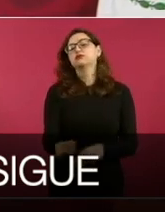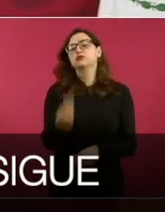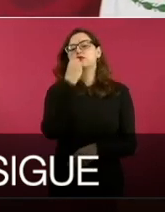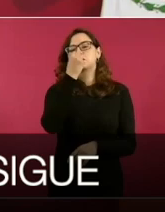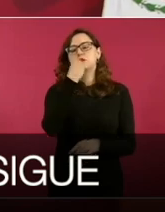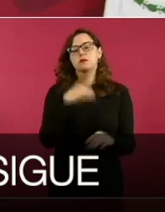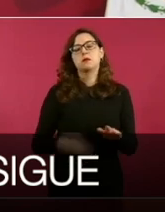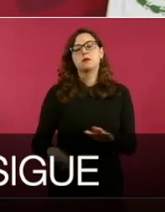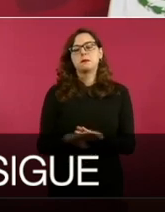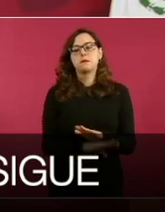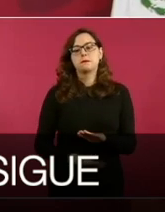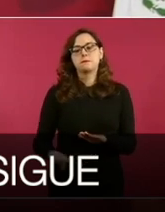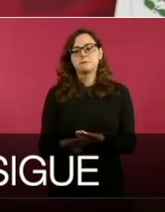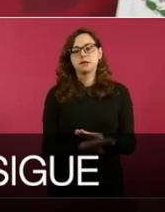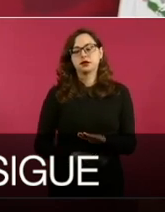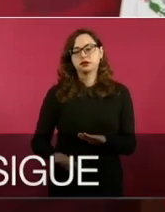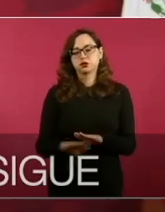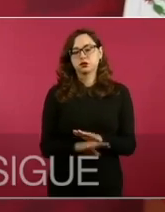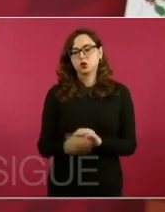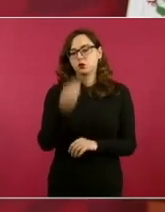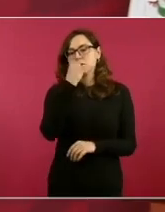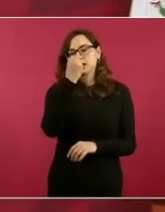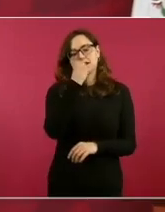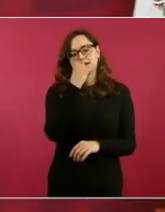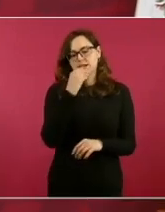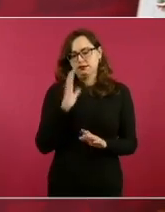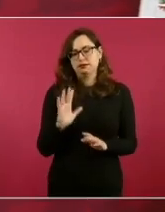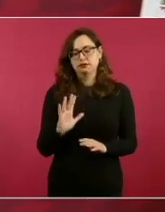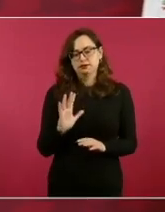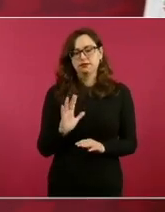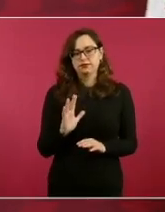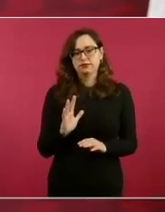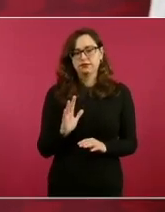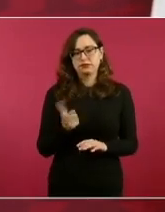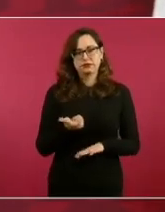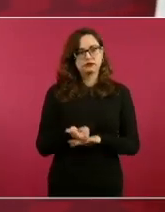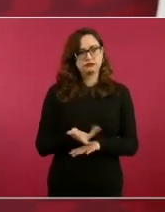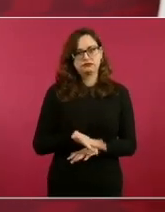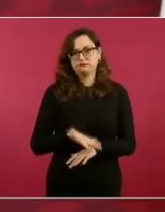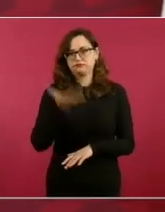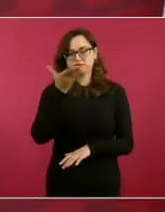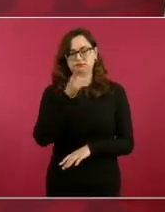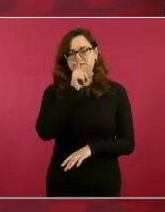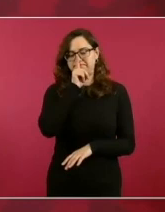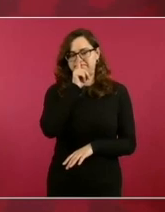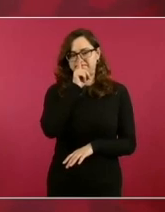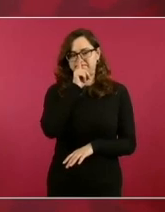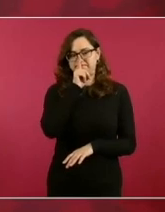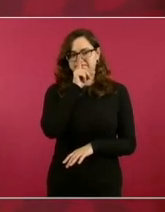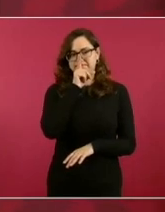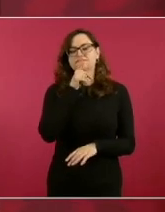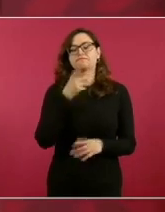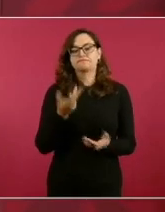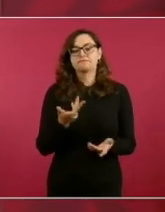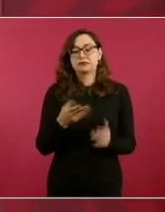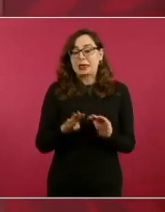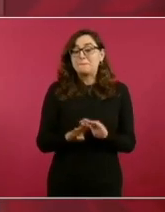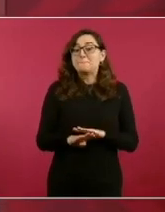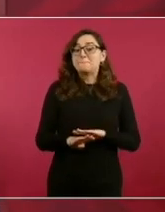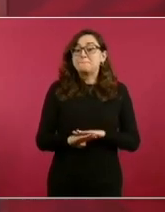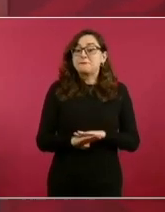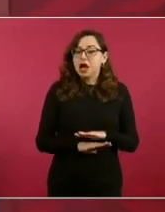subido. En Chiapas subió de 13 a 18 pesos el kilogramo. En Veracruz ha subido a más de 20 pesos y en varias